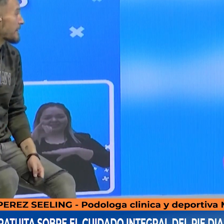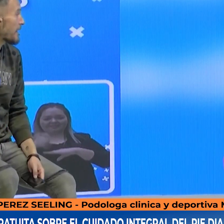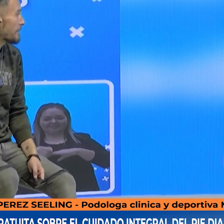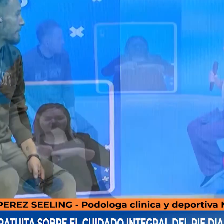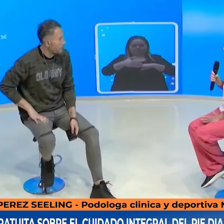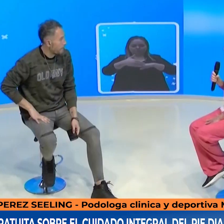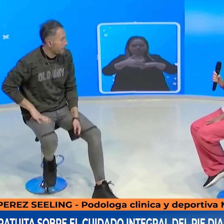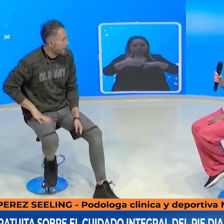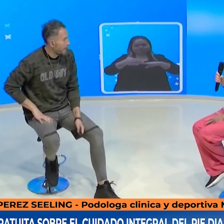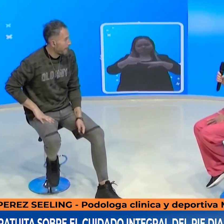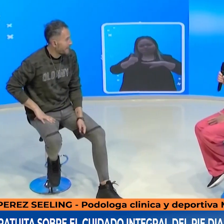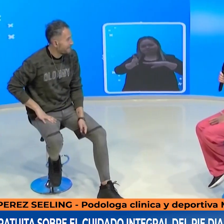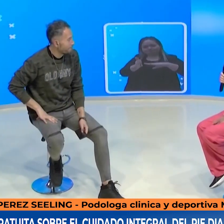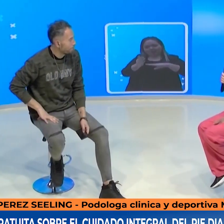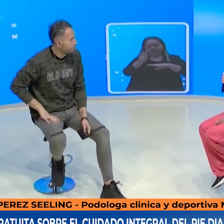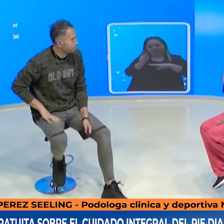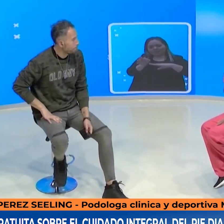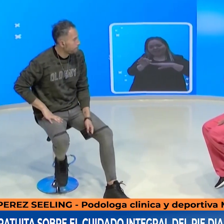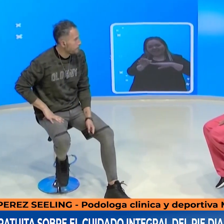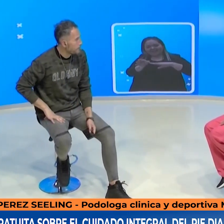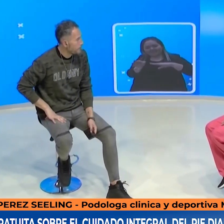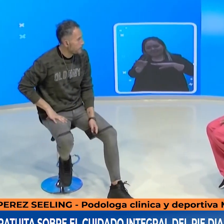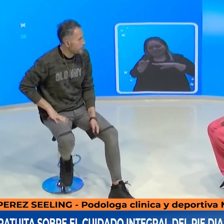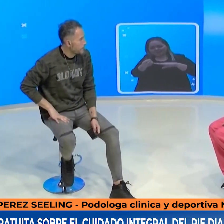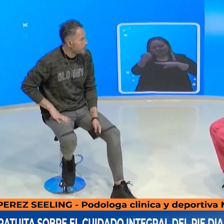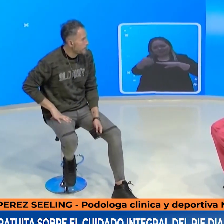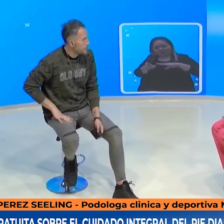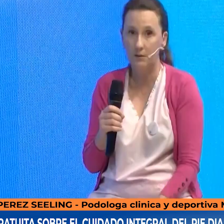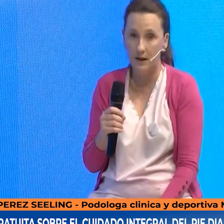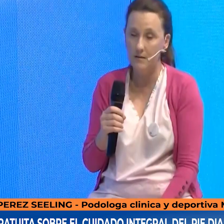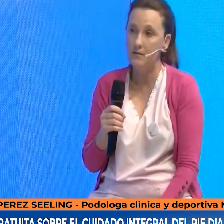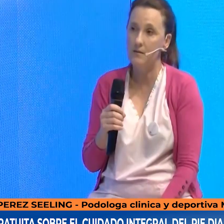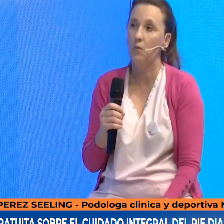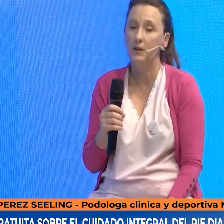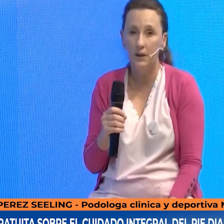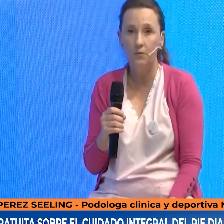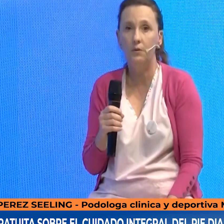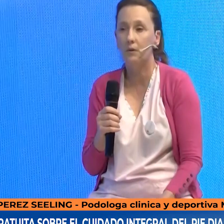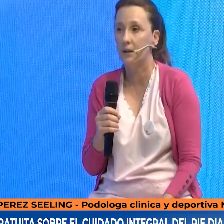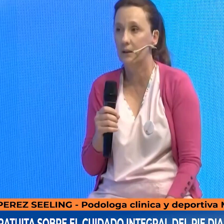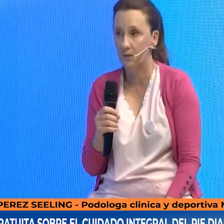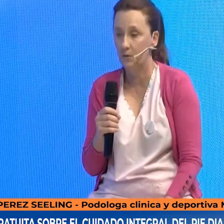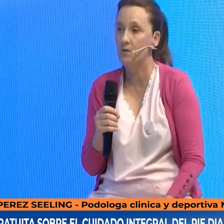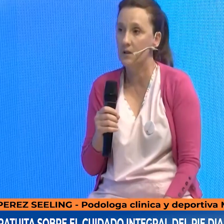para estar, para presenciar? Las personas que estén interesadas pueden comunicarse al